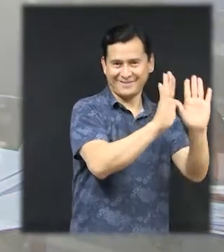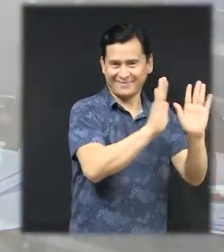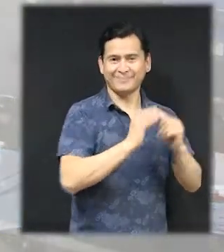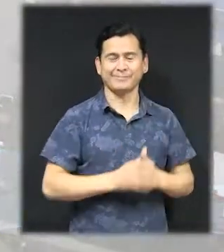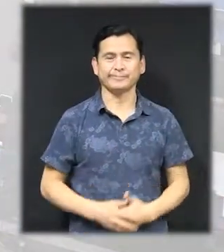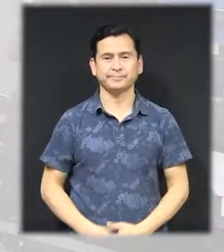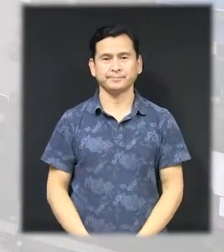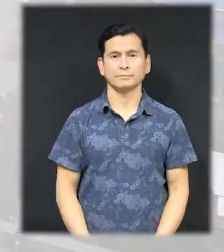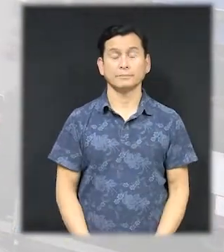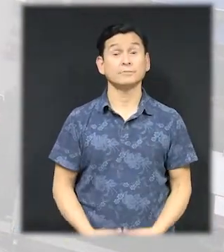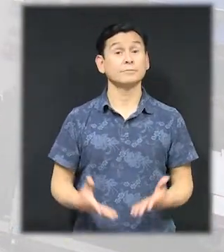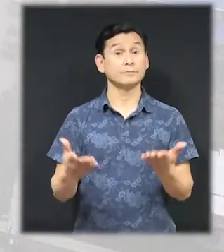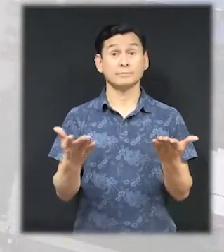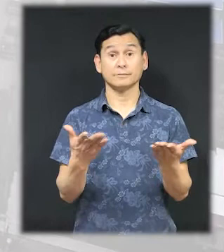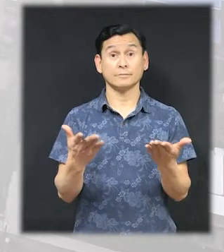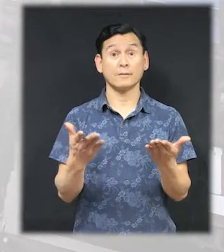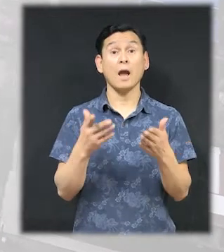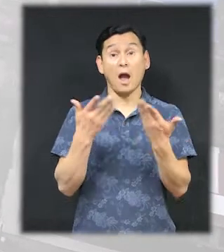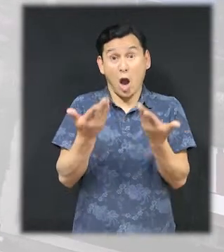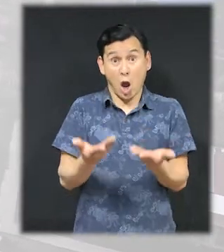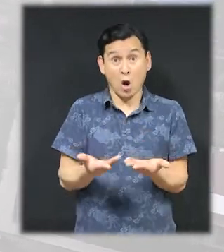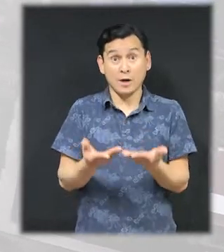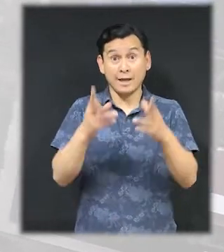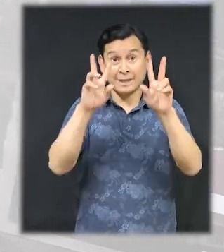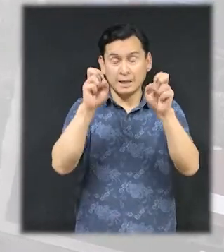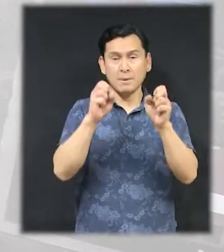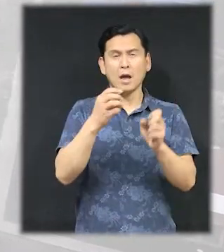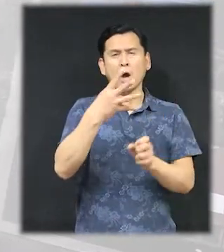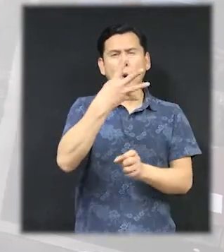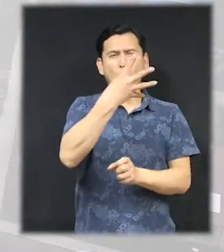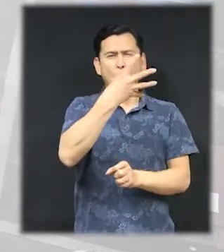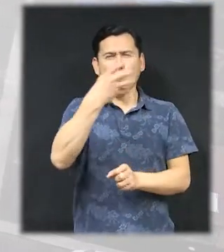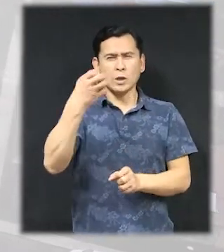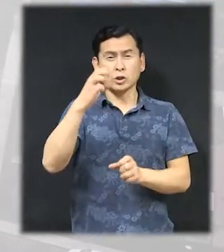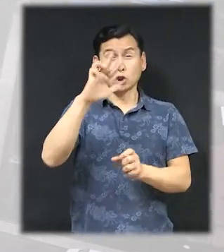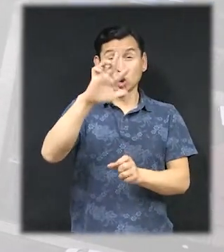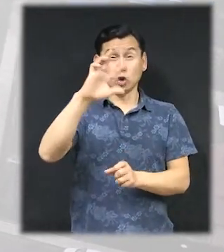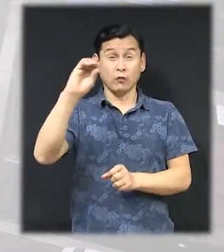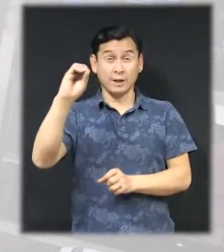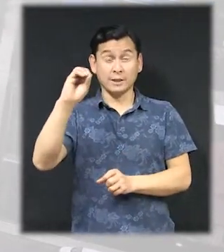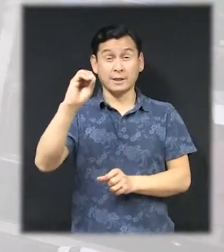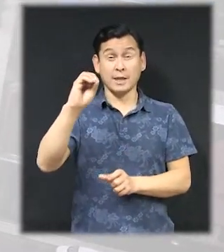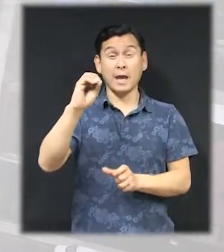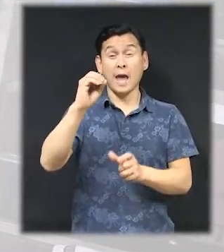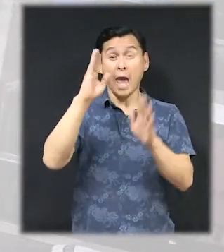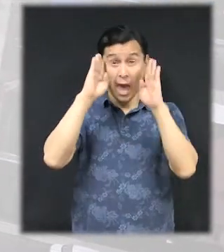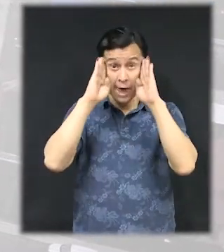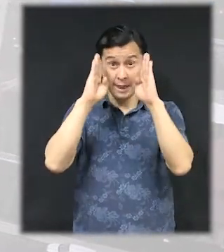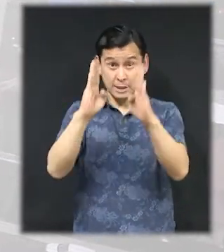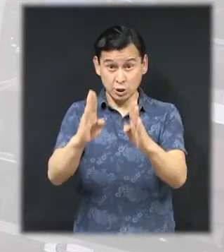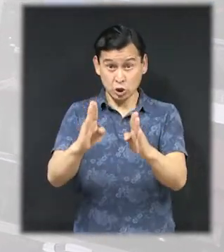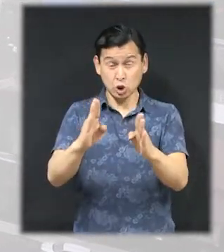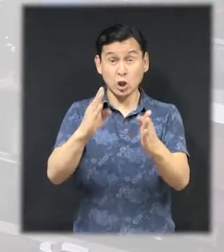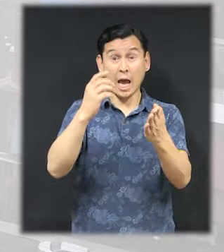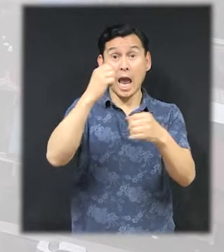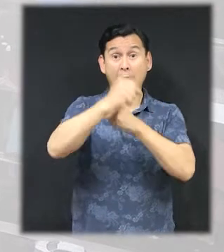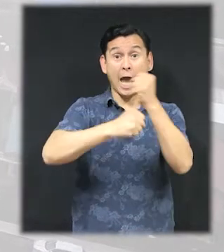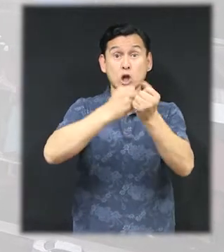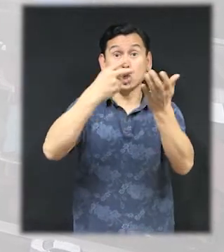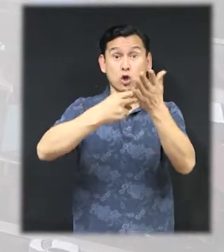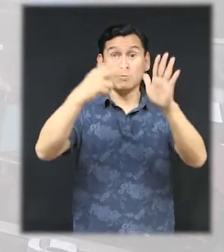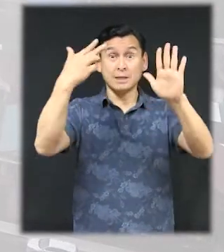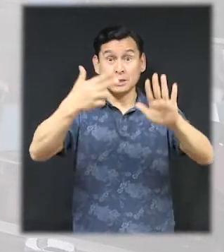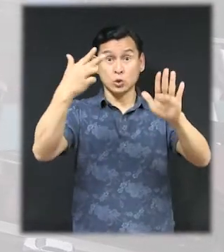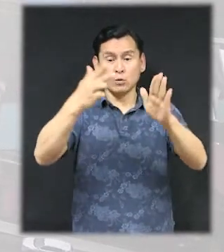pasamos del orden de 490 atenciones durante el año 2019 a 960